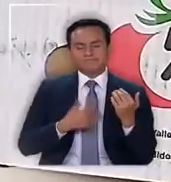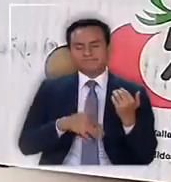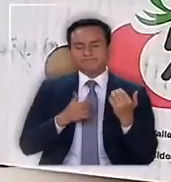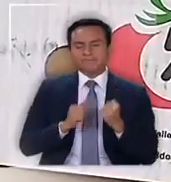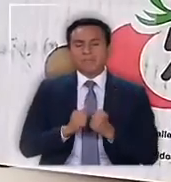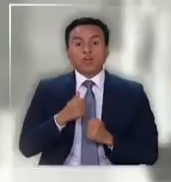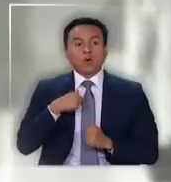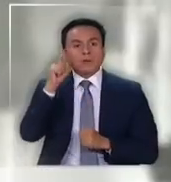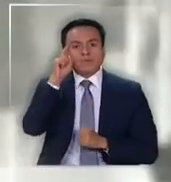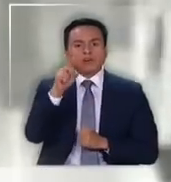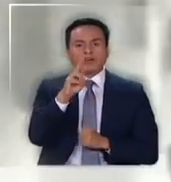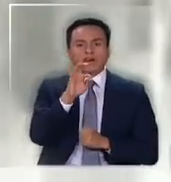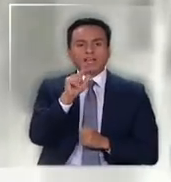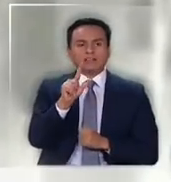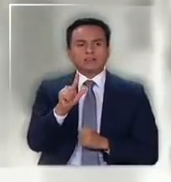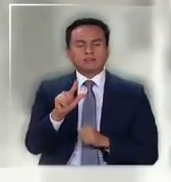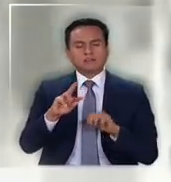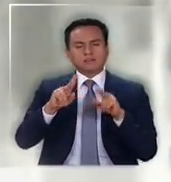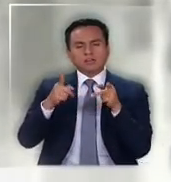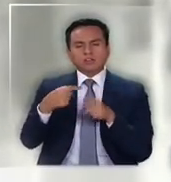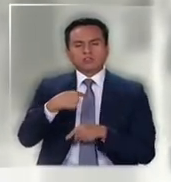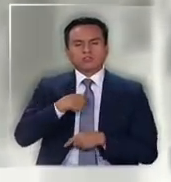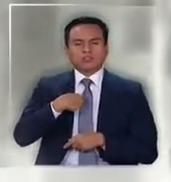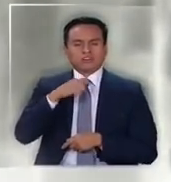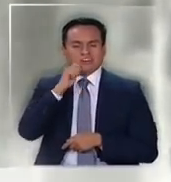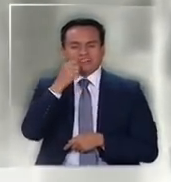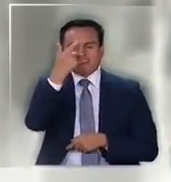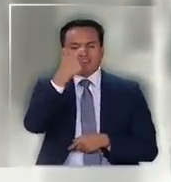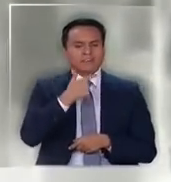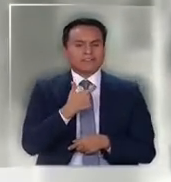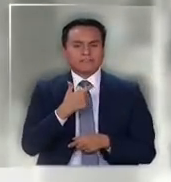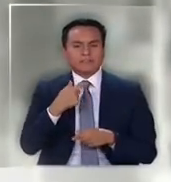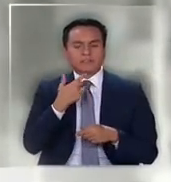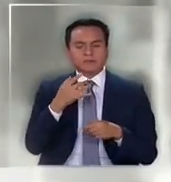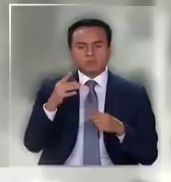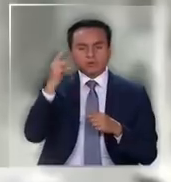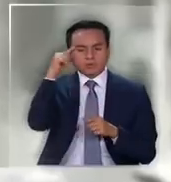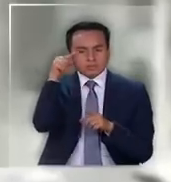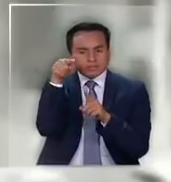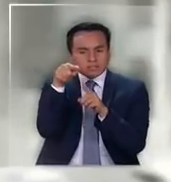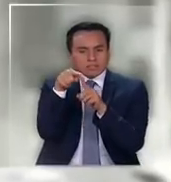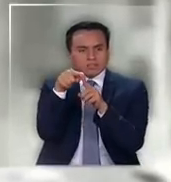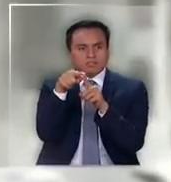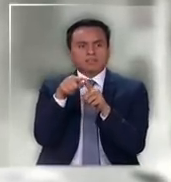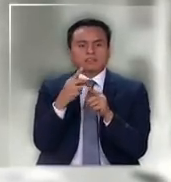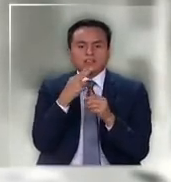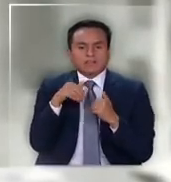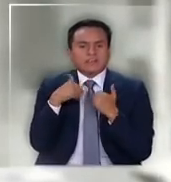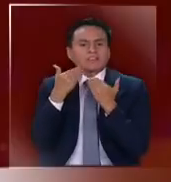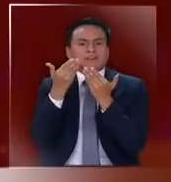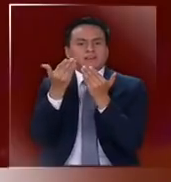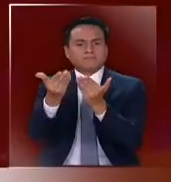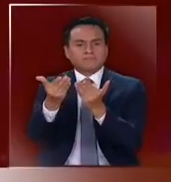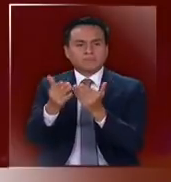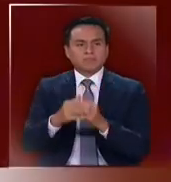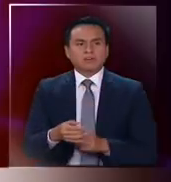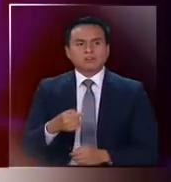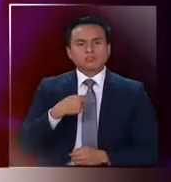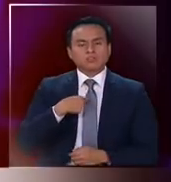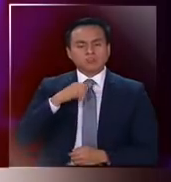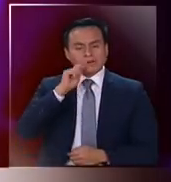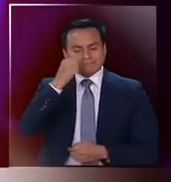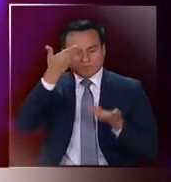Yo prefiero a Rafael. Yo soy aquel que por tenerte da la vida. Yo soy